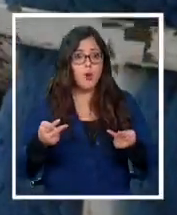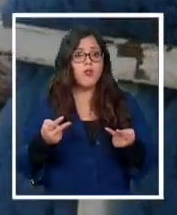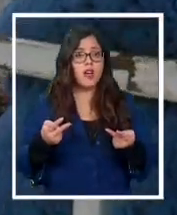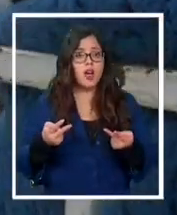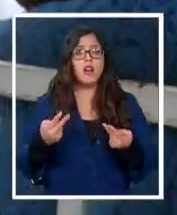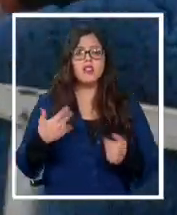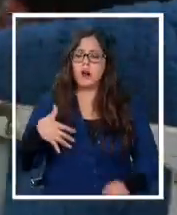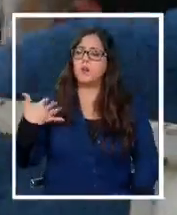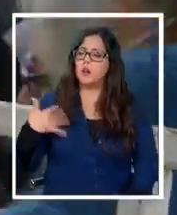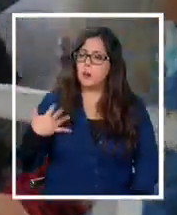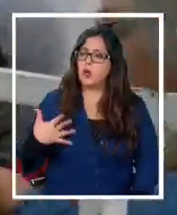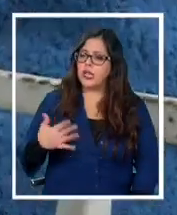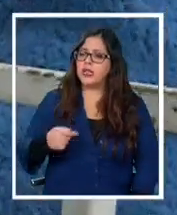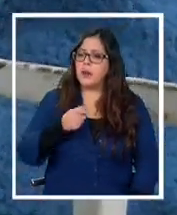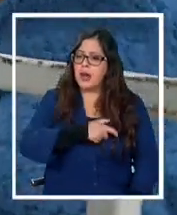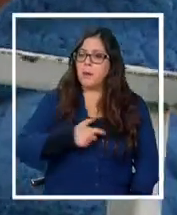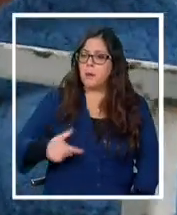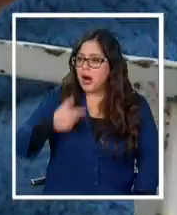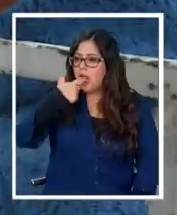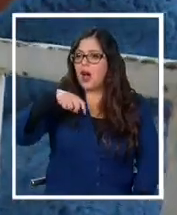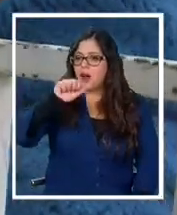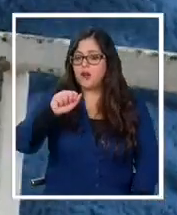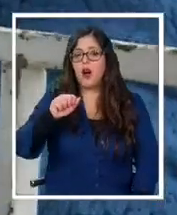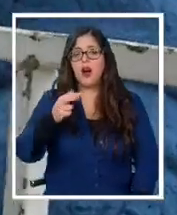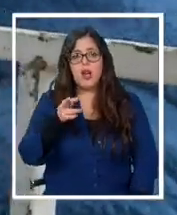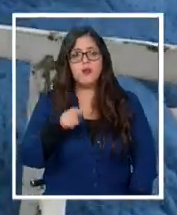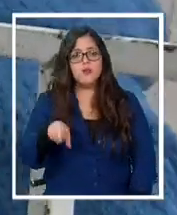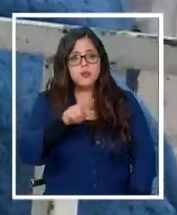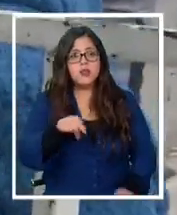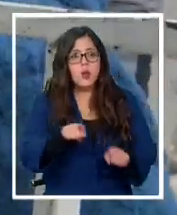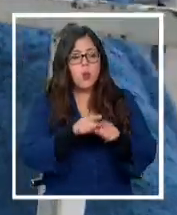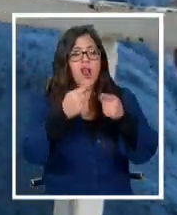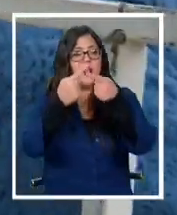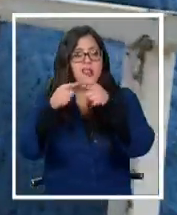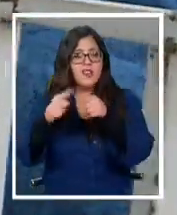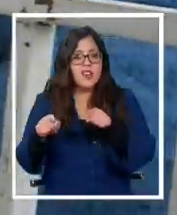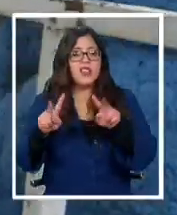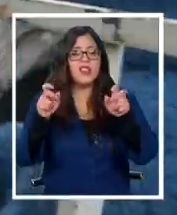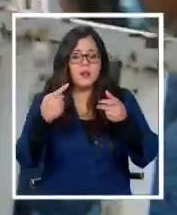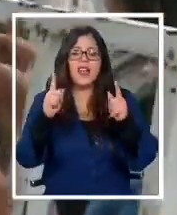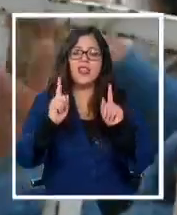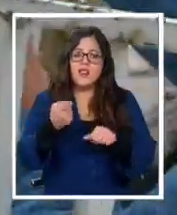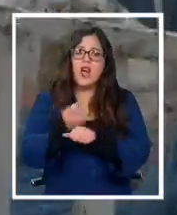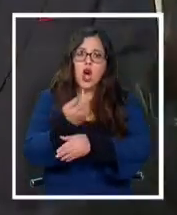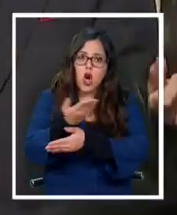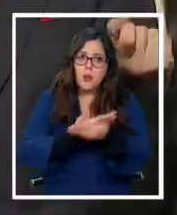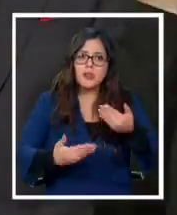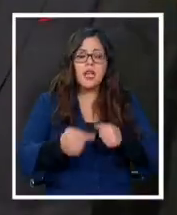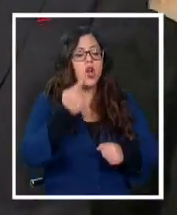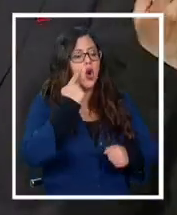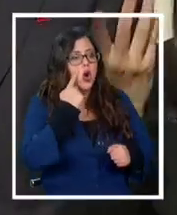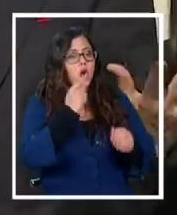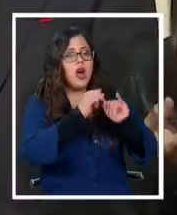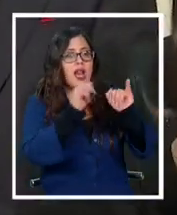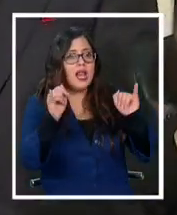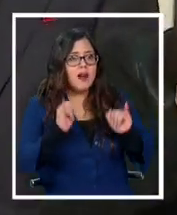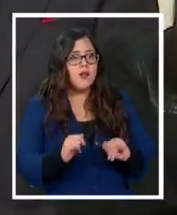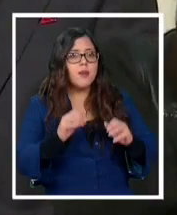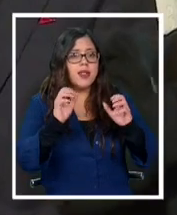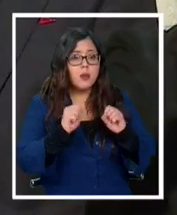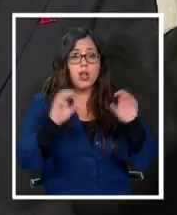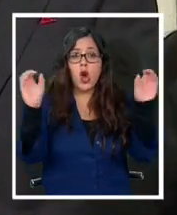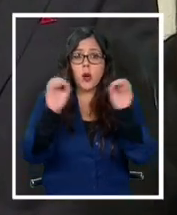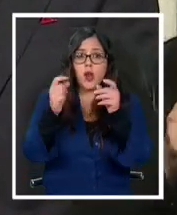fueron valoradas por el presidente podría que insistió en manifestar las diferencias a través del diálogo entendamos que la manera de manifestar las